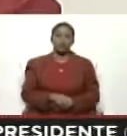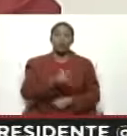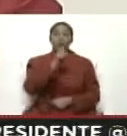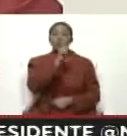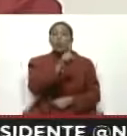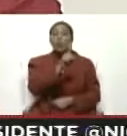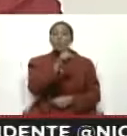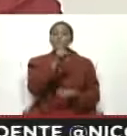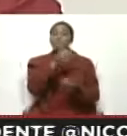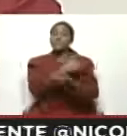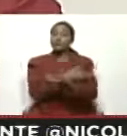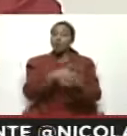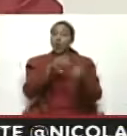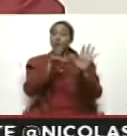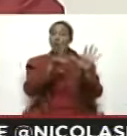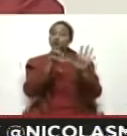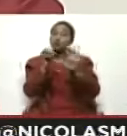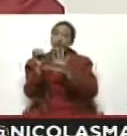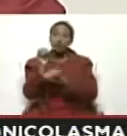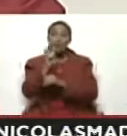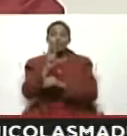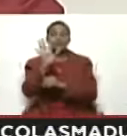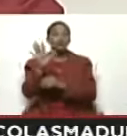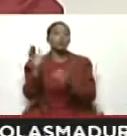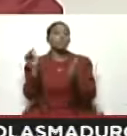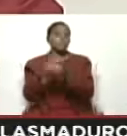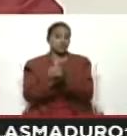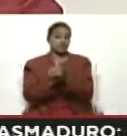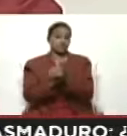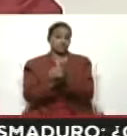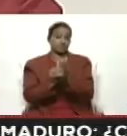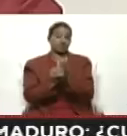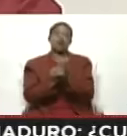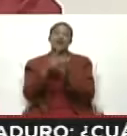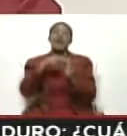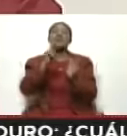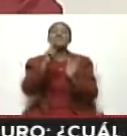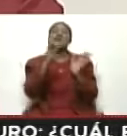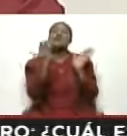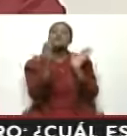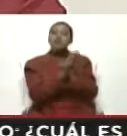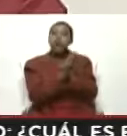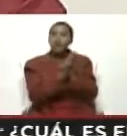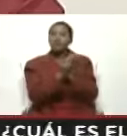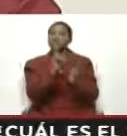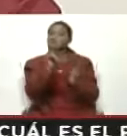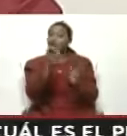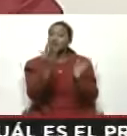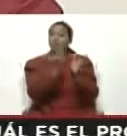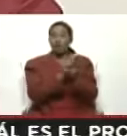1.846.505 cuadros que hasta este momento nosotros tenemos registrados. Cuadros.